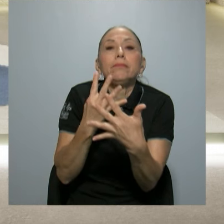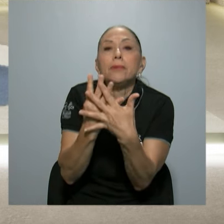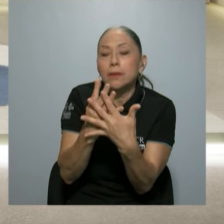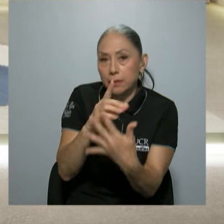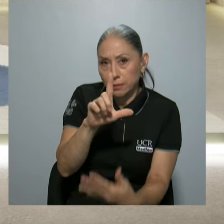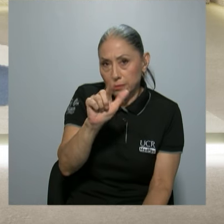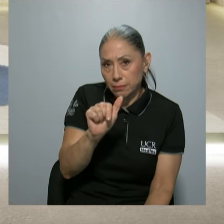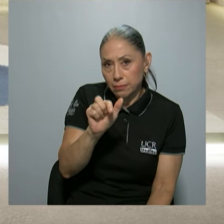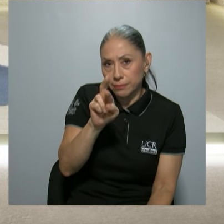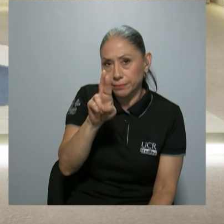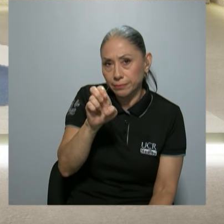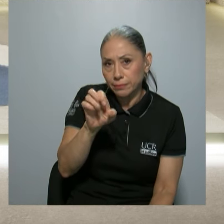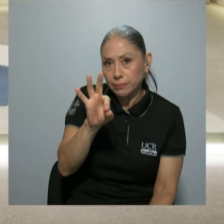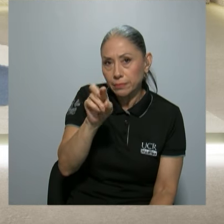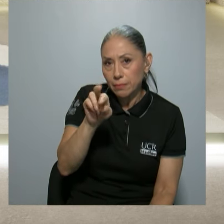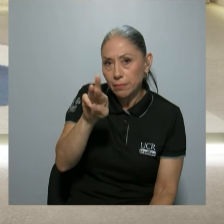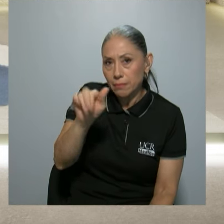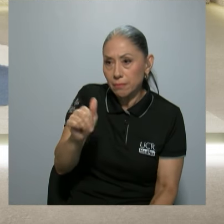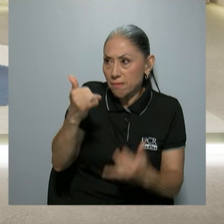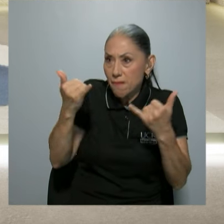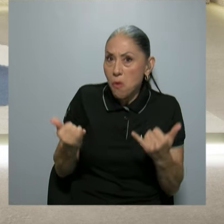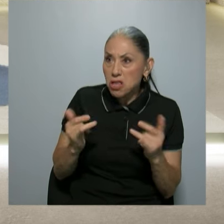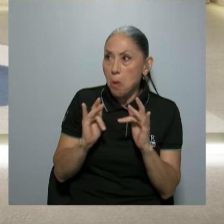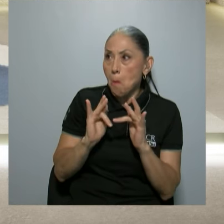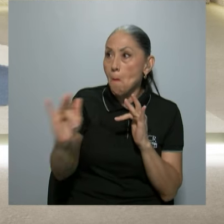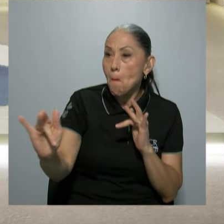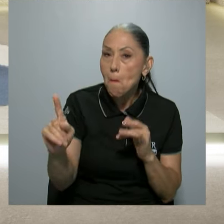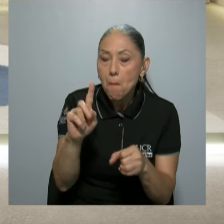momento sin uso. Ahí había que